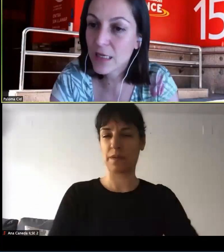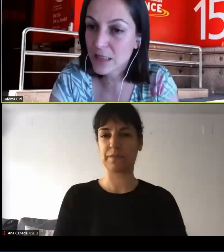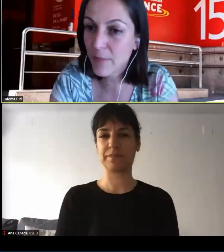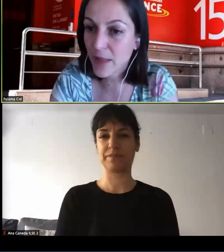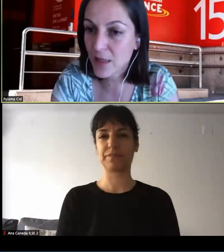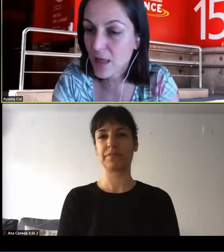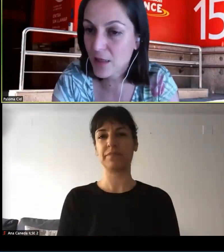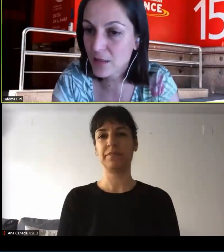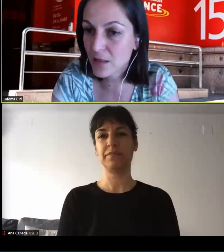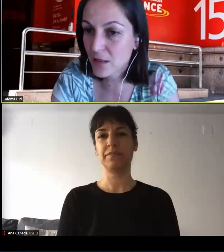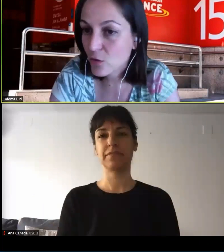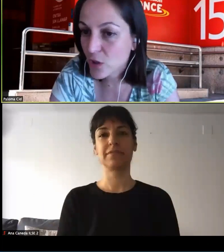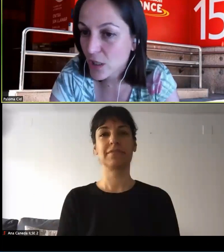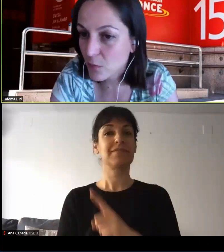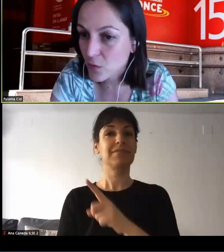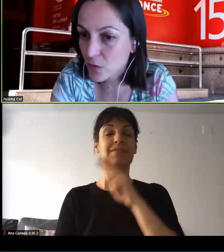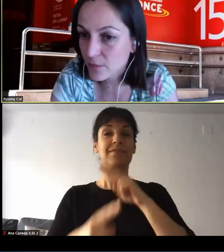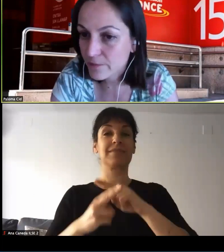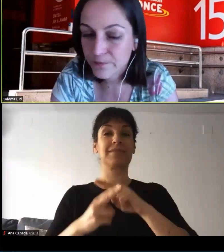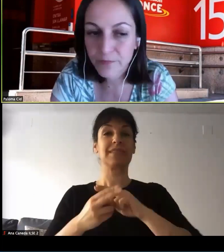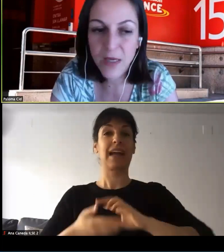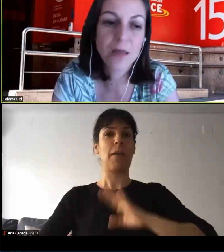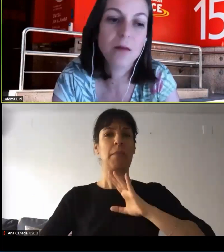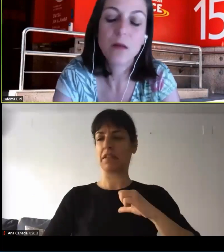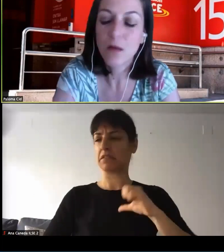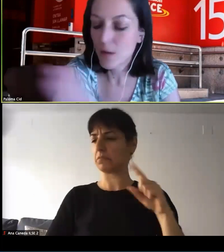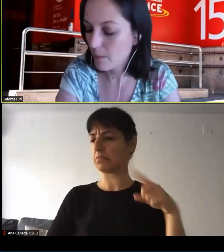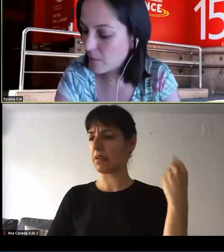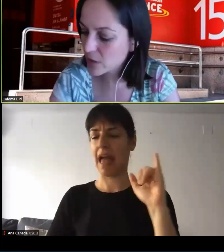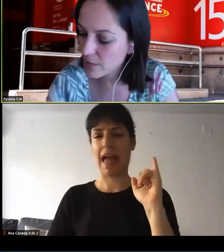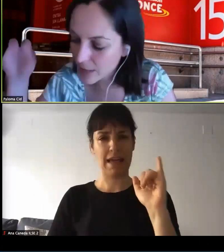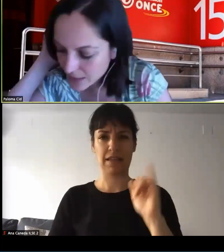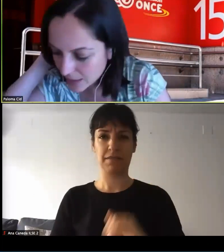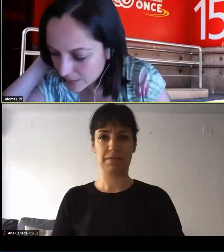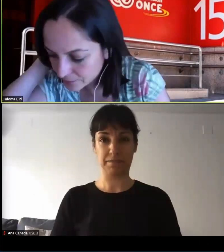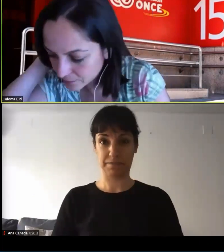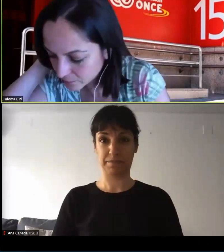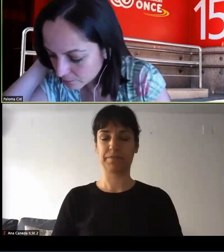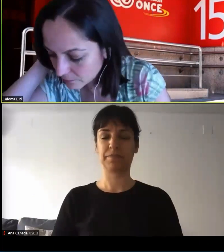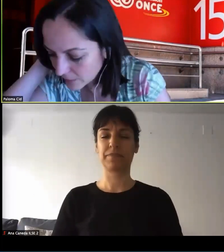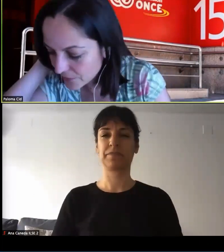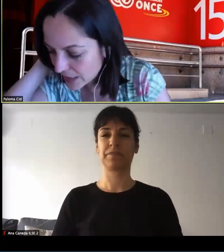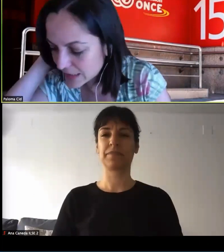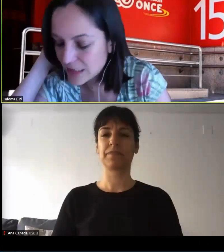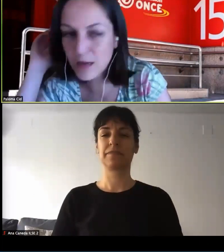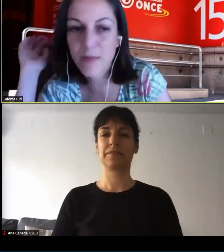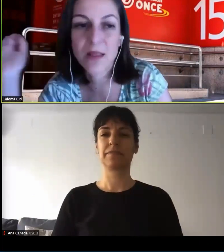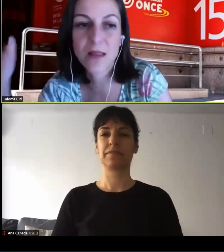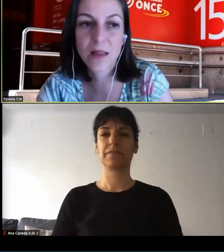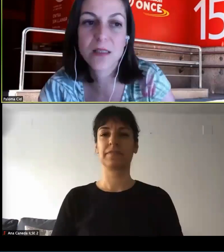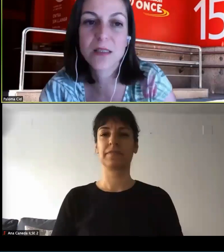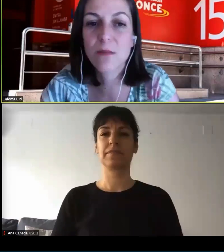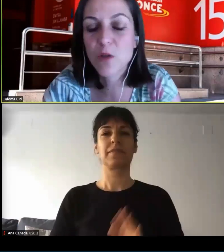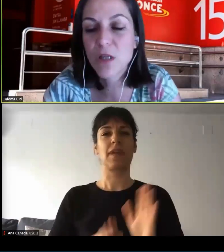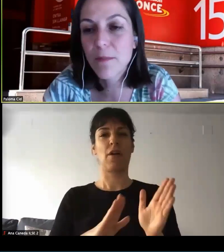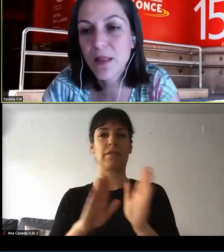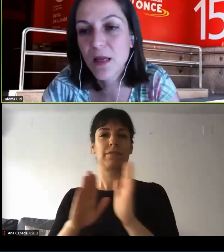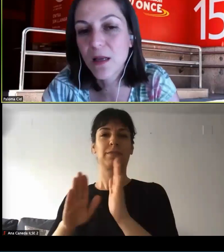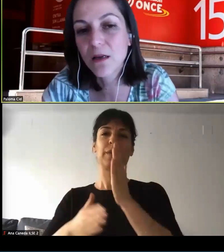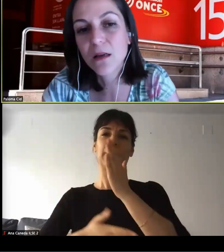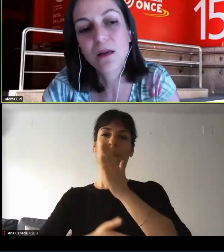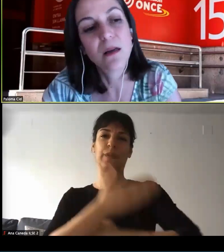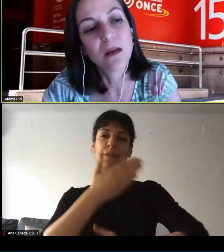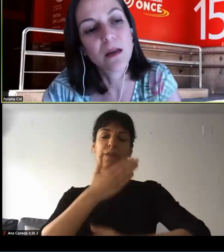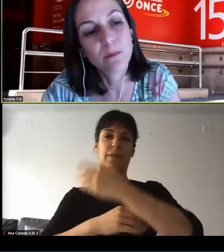son las capacidades que todos tenemos, ¿vale? Vamos a hablar ya de las discapacidades y vamos a